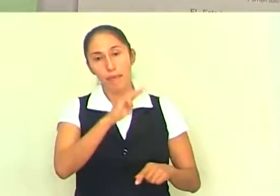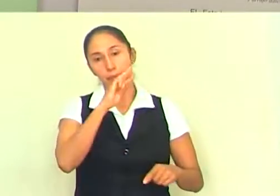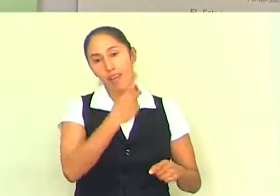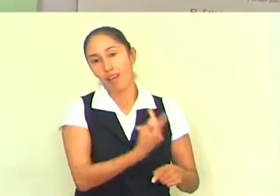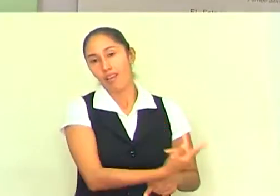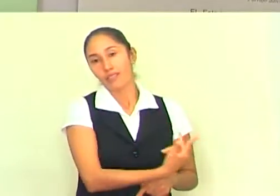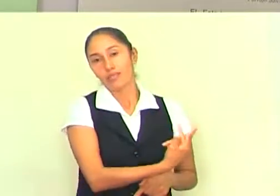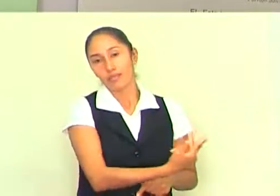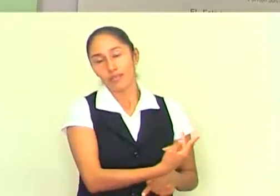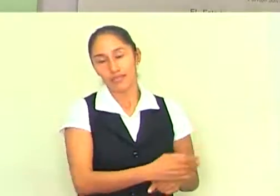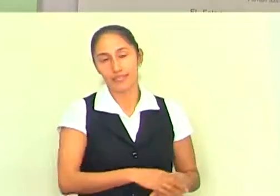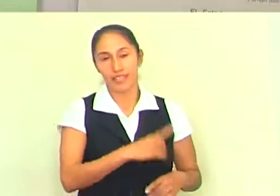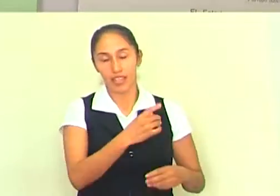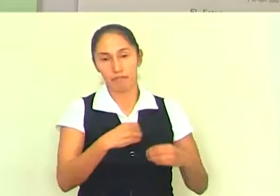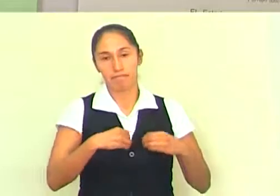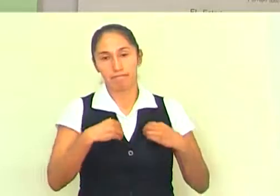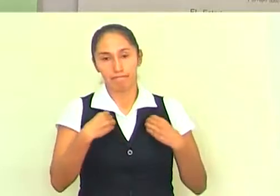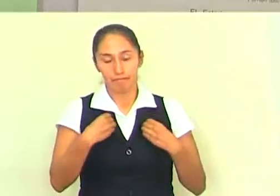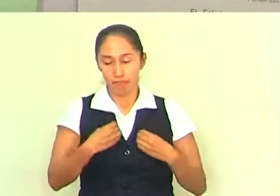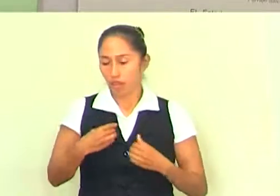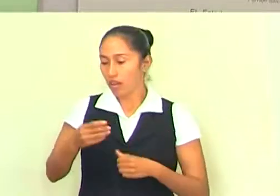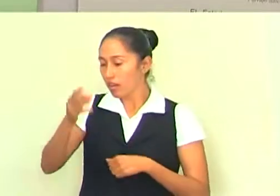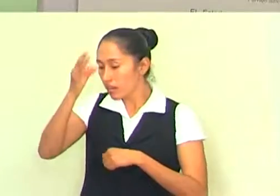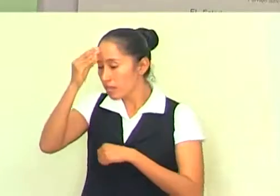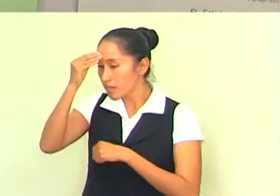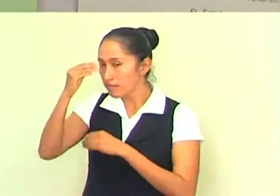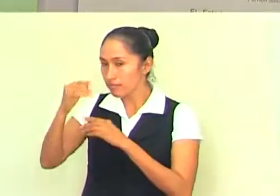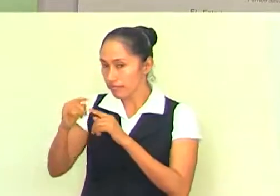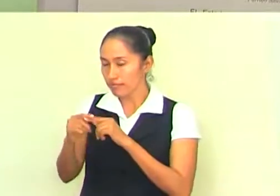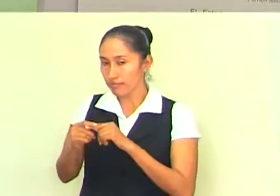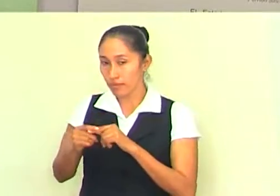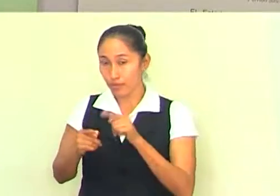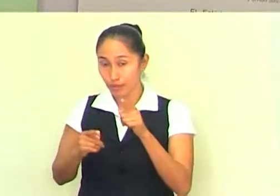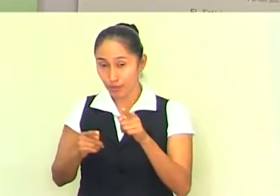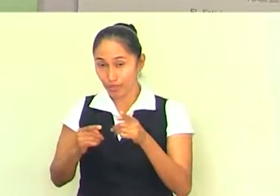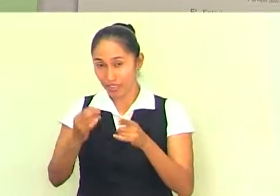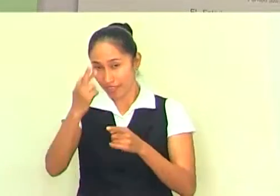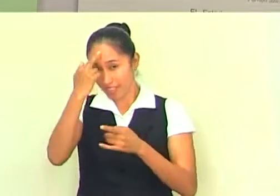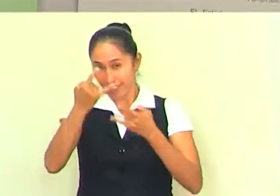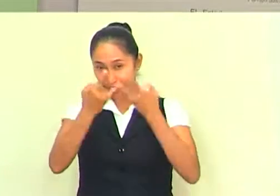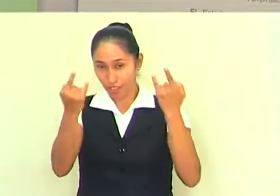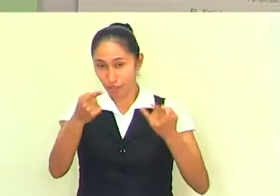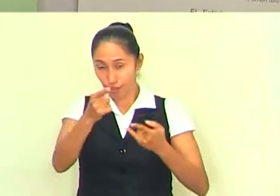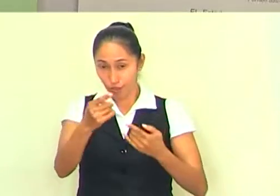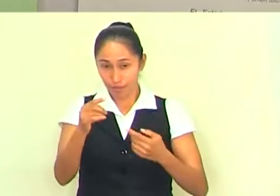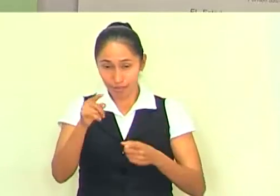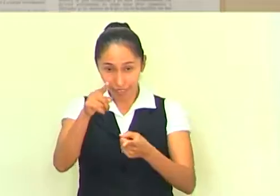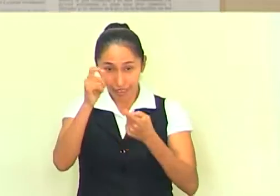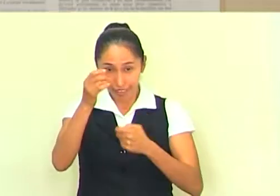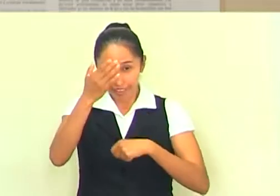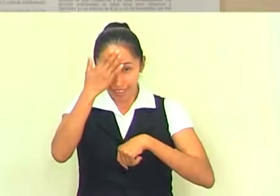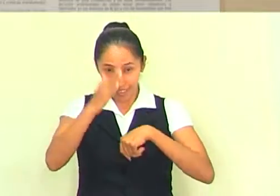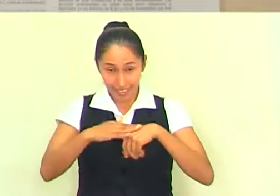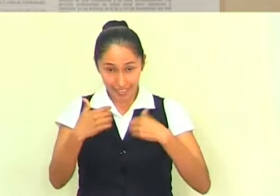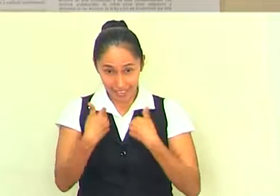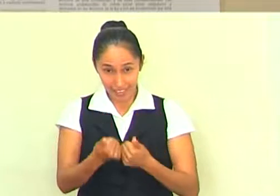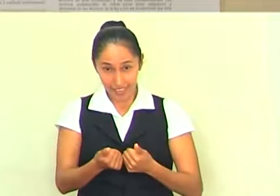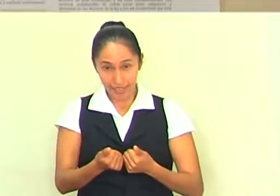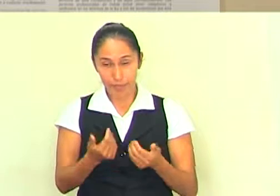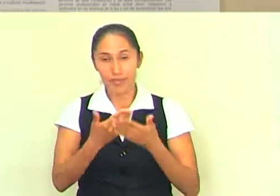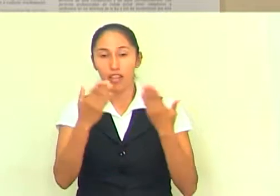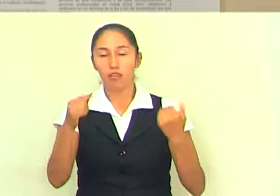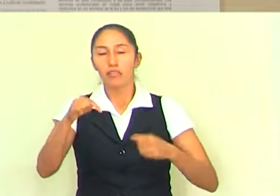fue viviendo. Seguramente si te gustó y le entendiste, ahora va a ser mucho más fácil de que tú